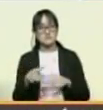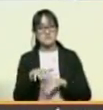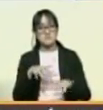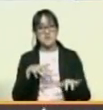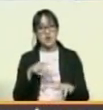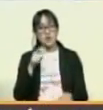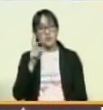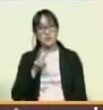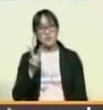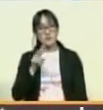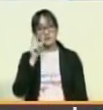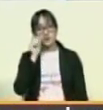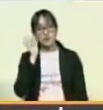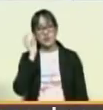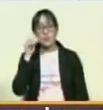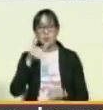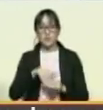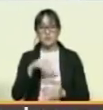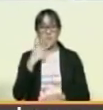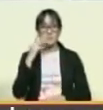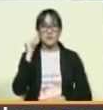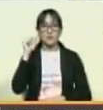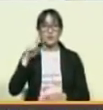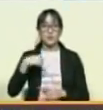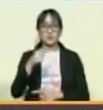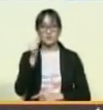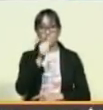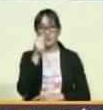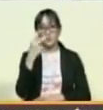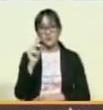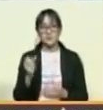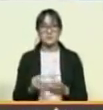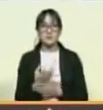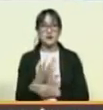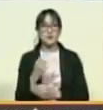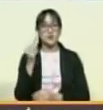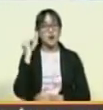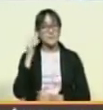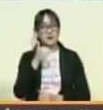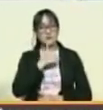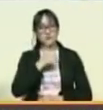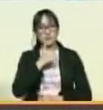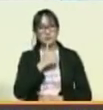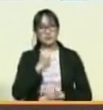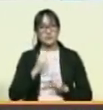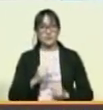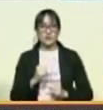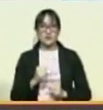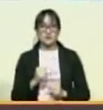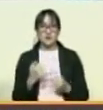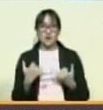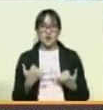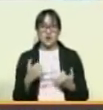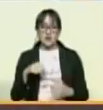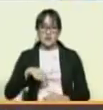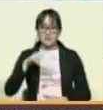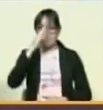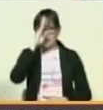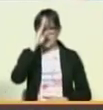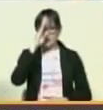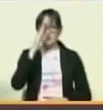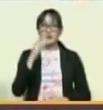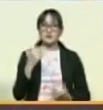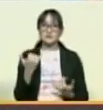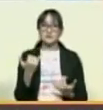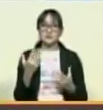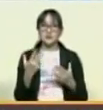de venezolanos y venezolanas voten por Nicolás Maduro el próximo domingo 20 de mayo. Vamos a una campaña intensísima. Hoy vamos a estar aquí y en Barinas vamos a tratar